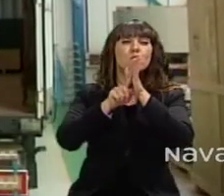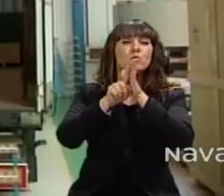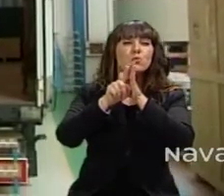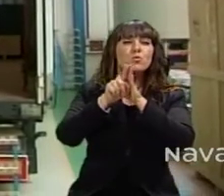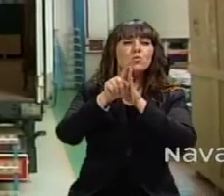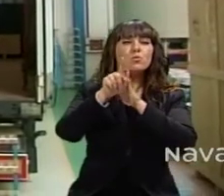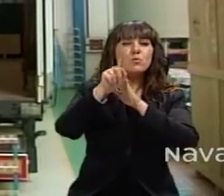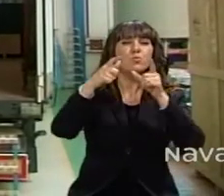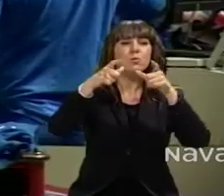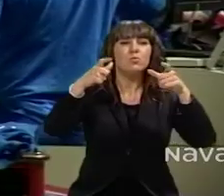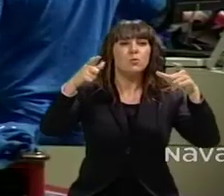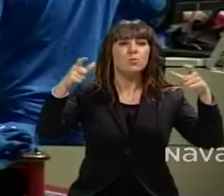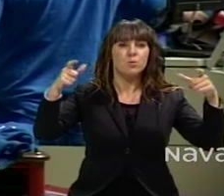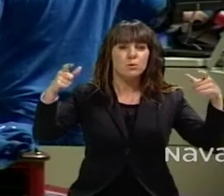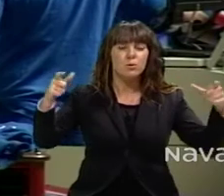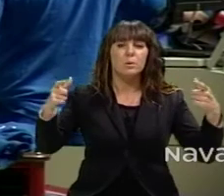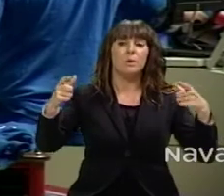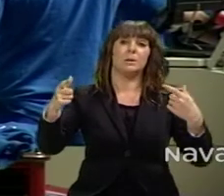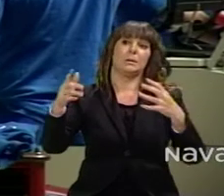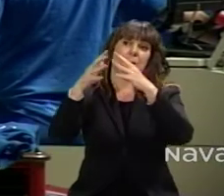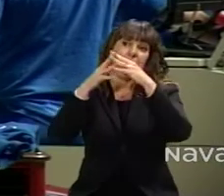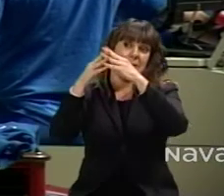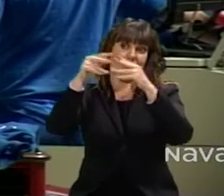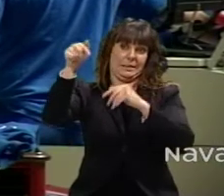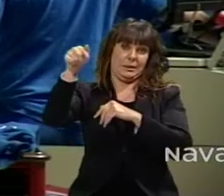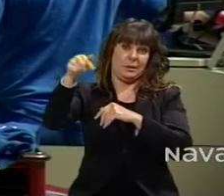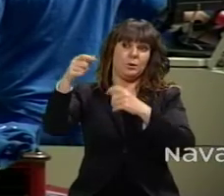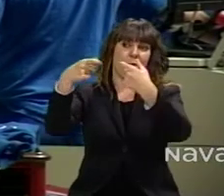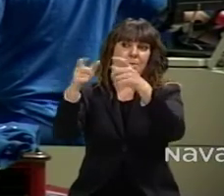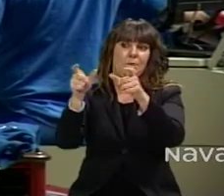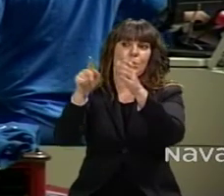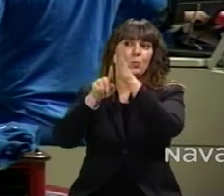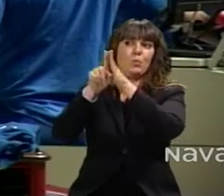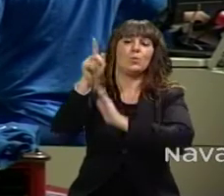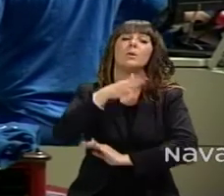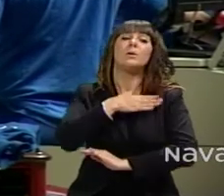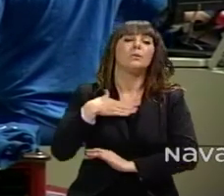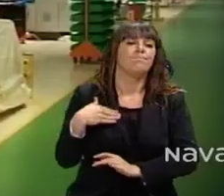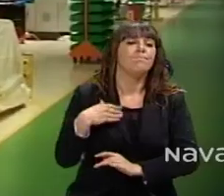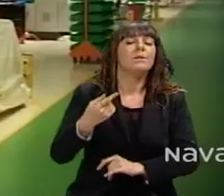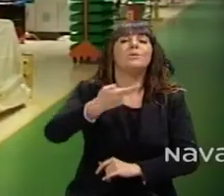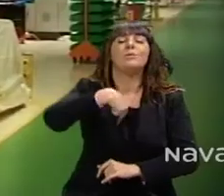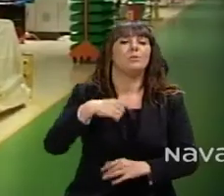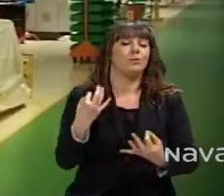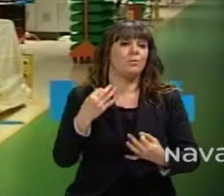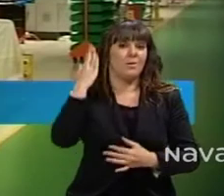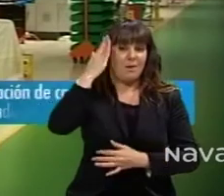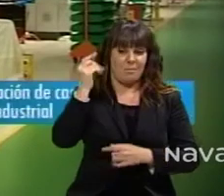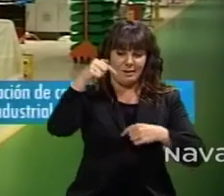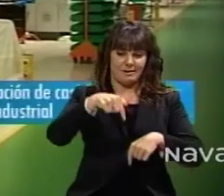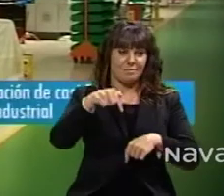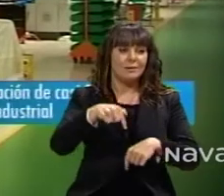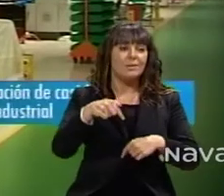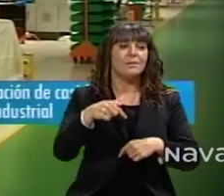para poder desarrollar en nuestra región esa área. Entonces, para nosotros el poder estar aquí en